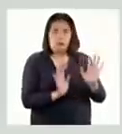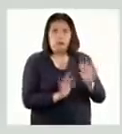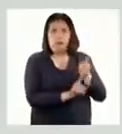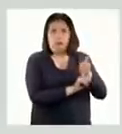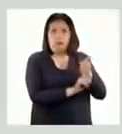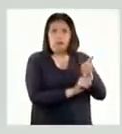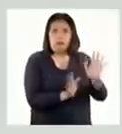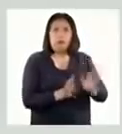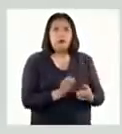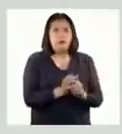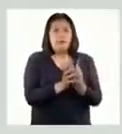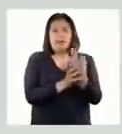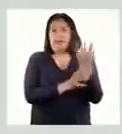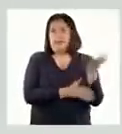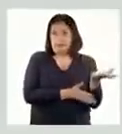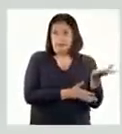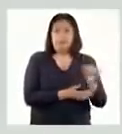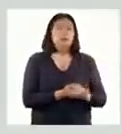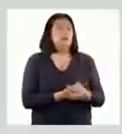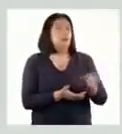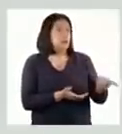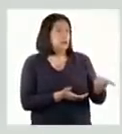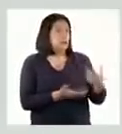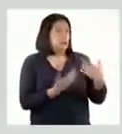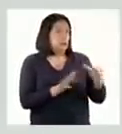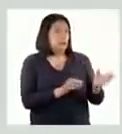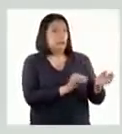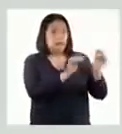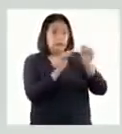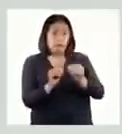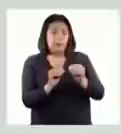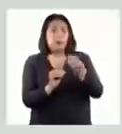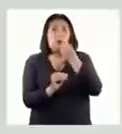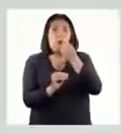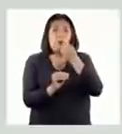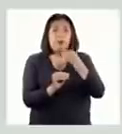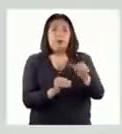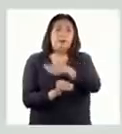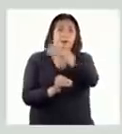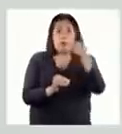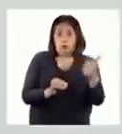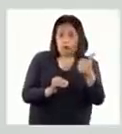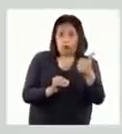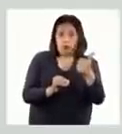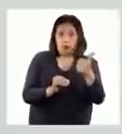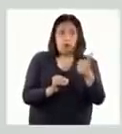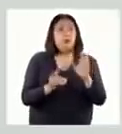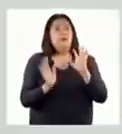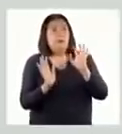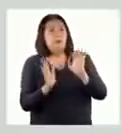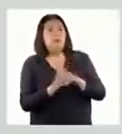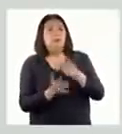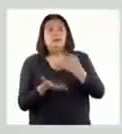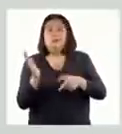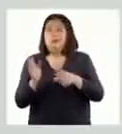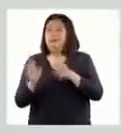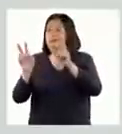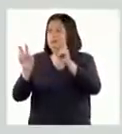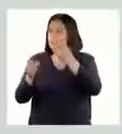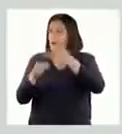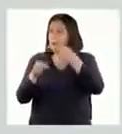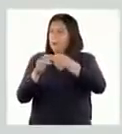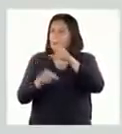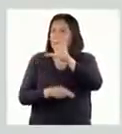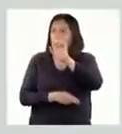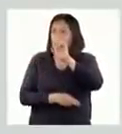autótrofos, como las plantas, y terminan siendo alimentos para otros seres. Los consumidores, por su